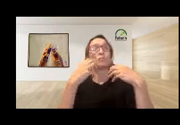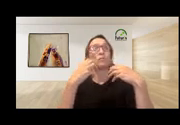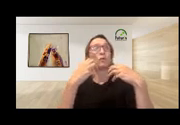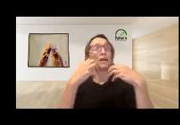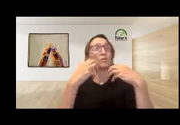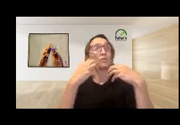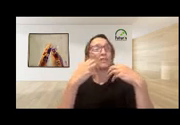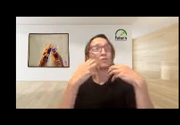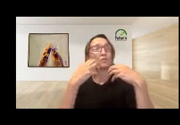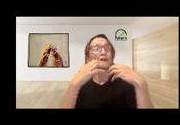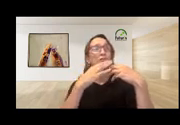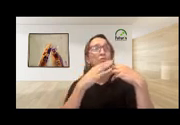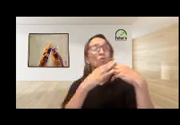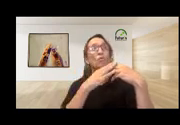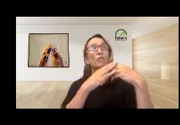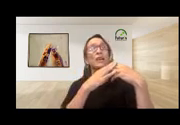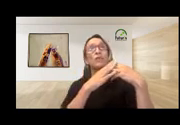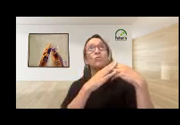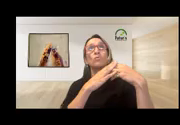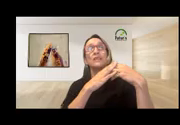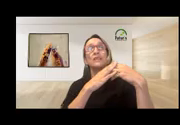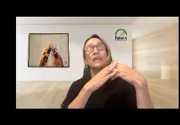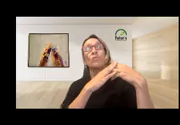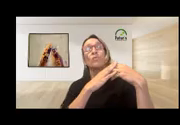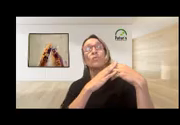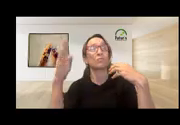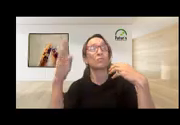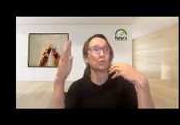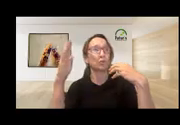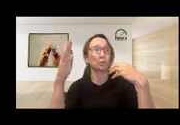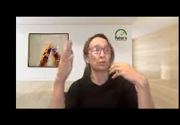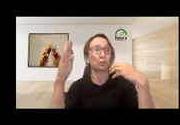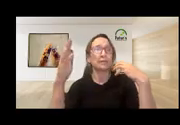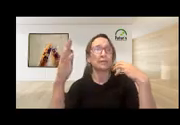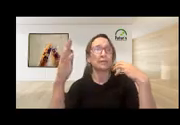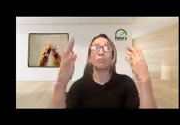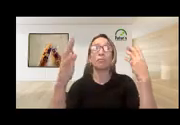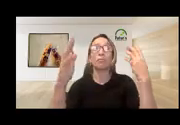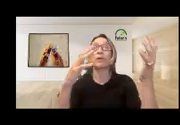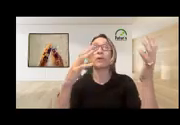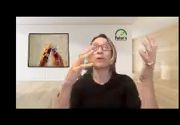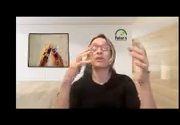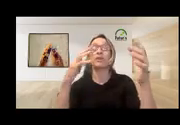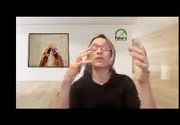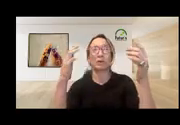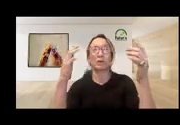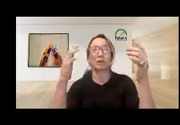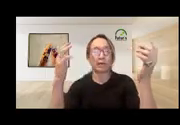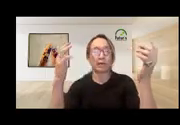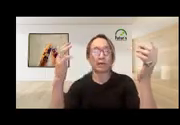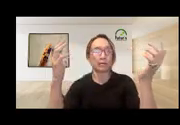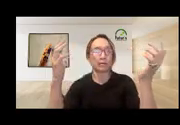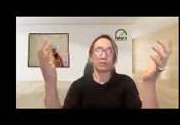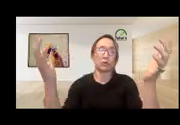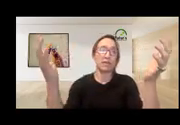cambios que estamos provocando los seres humanos ocurren en un tiempo mucho más corto de lo que pudo haber